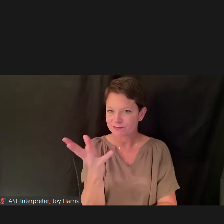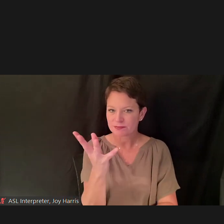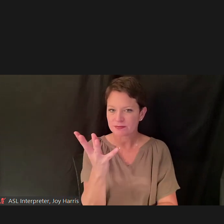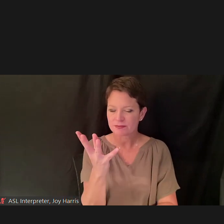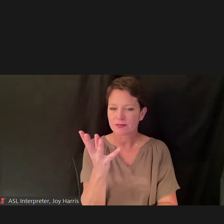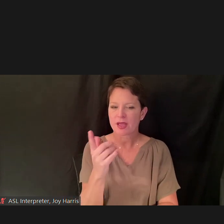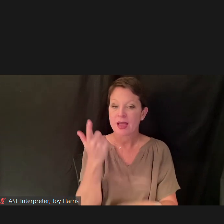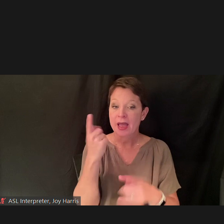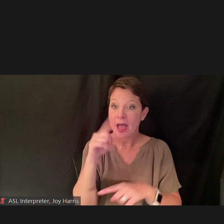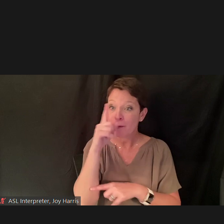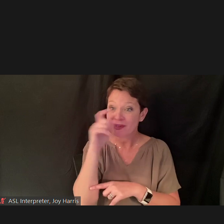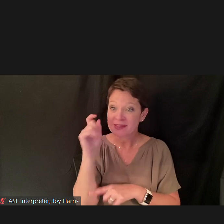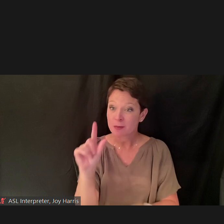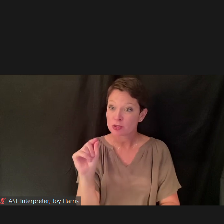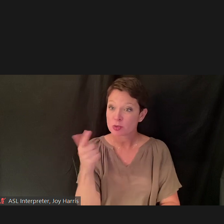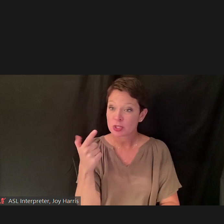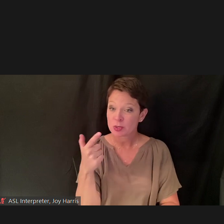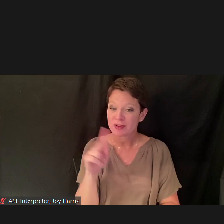Una nota al calce.